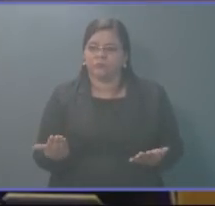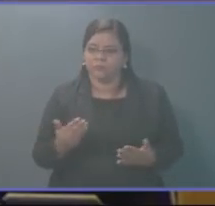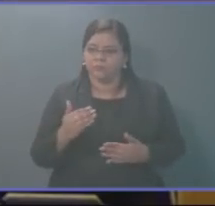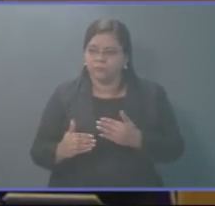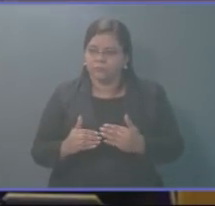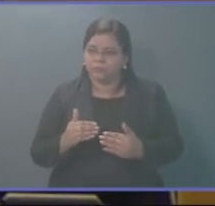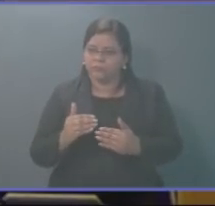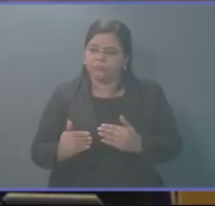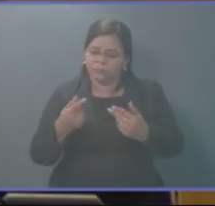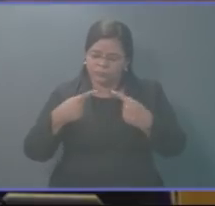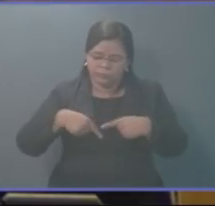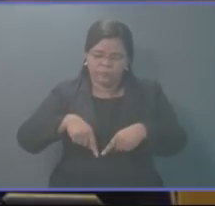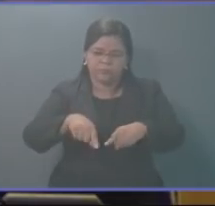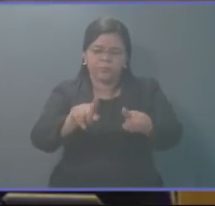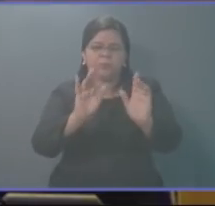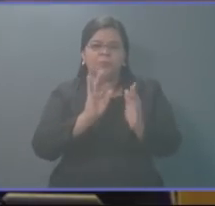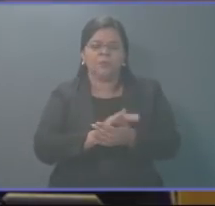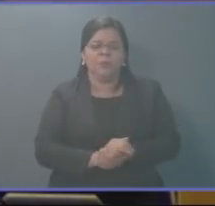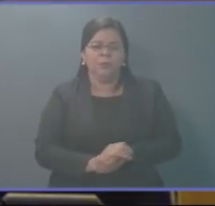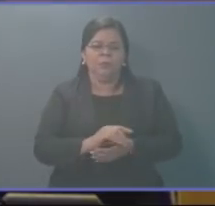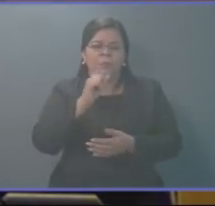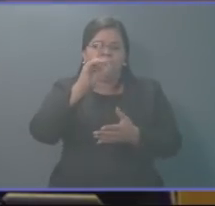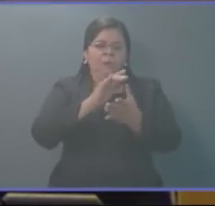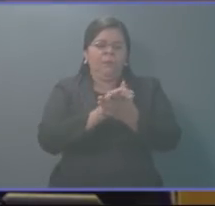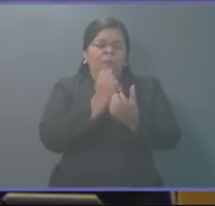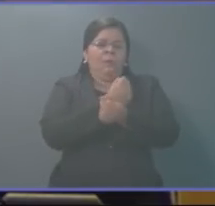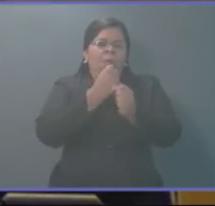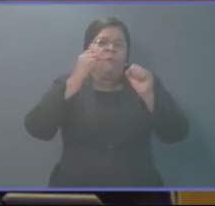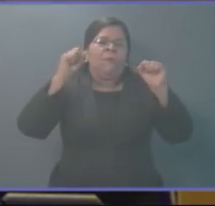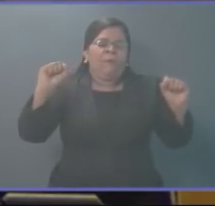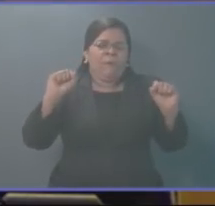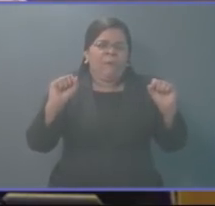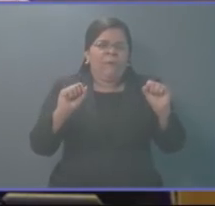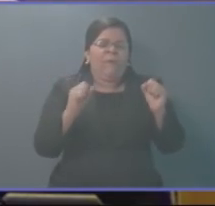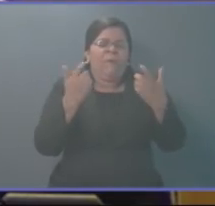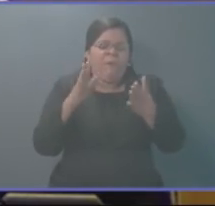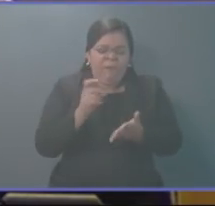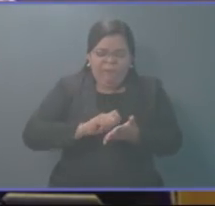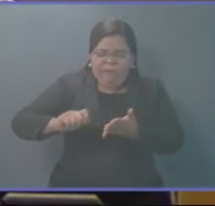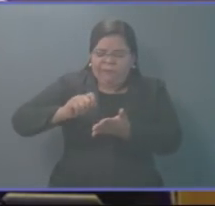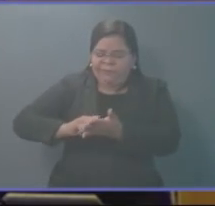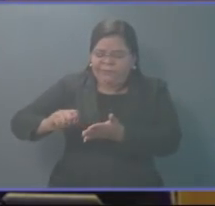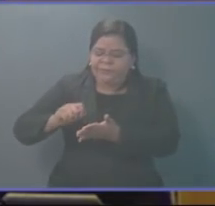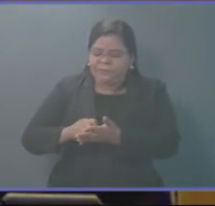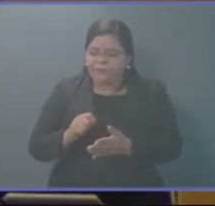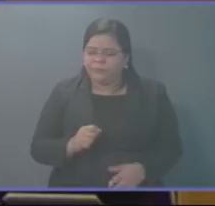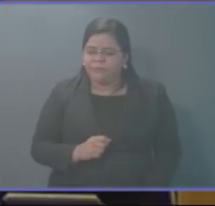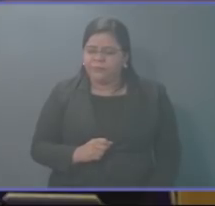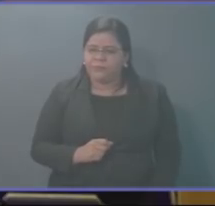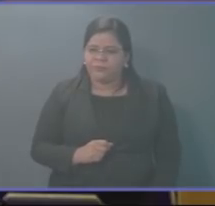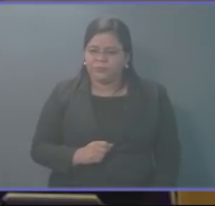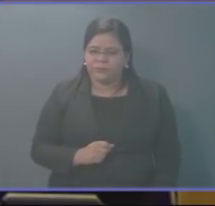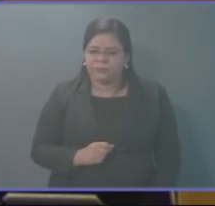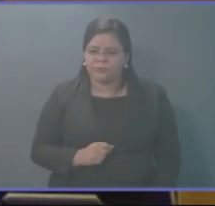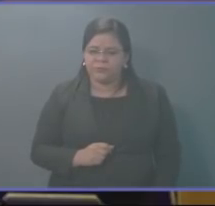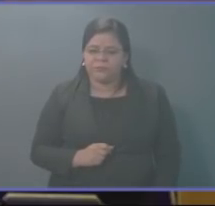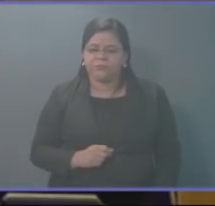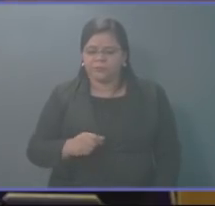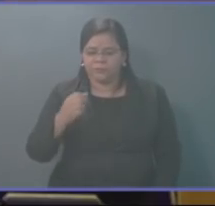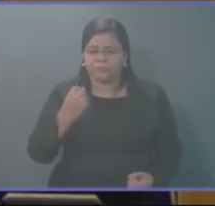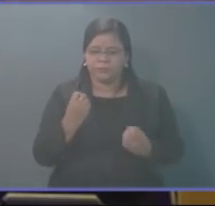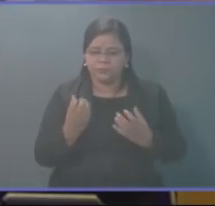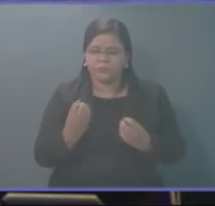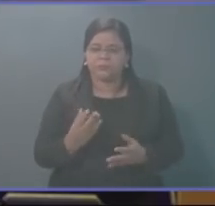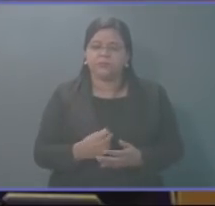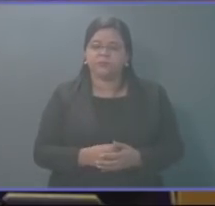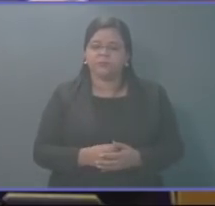los efectos consiguientes. Dios, unión, libertad, y tiene la firma de la